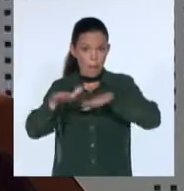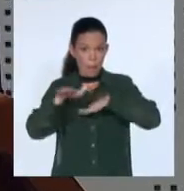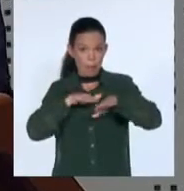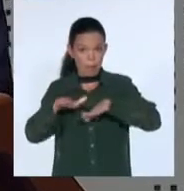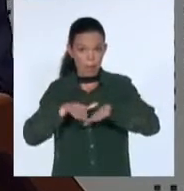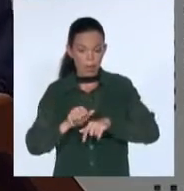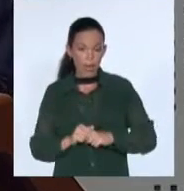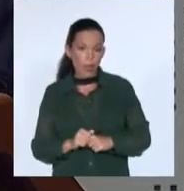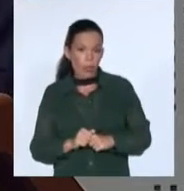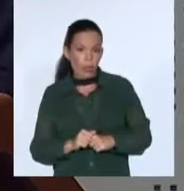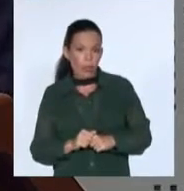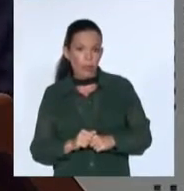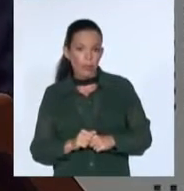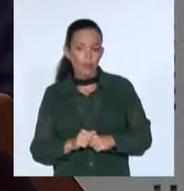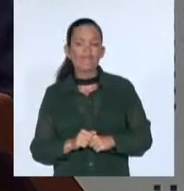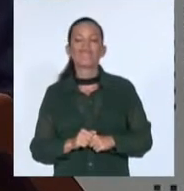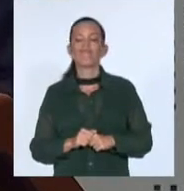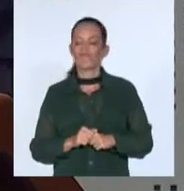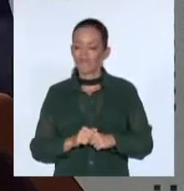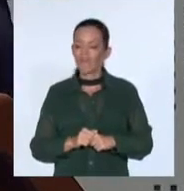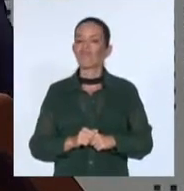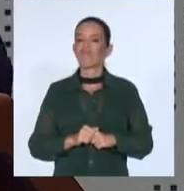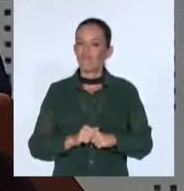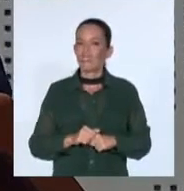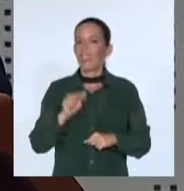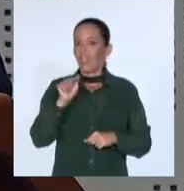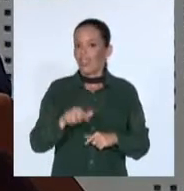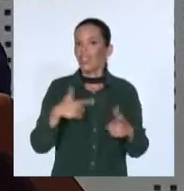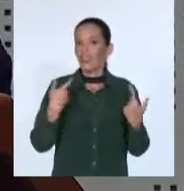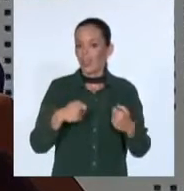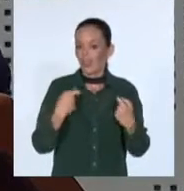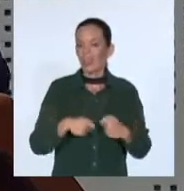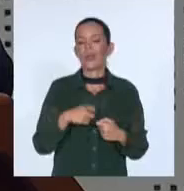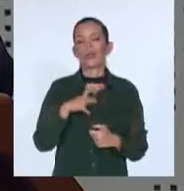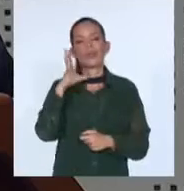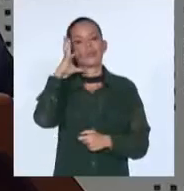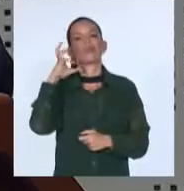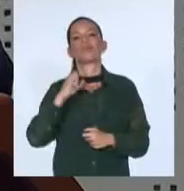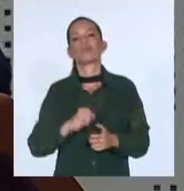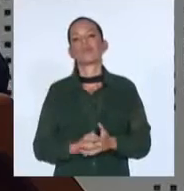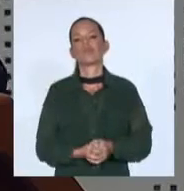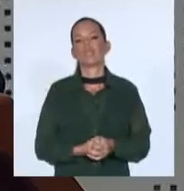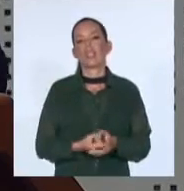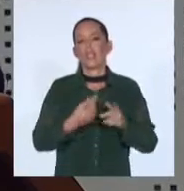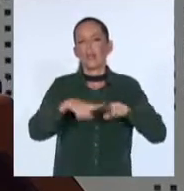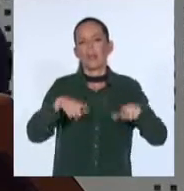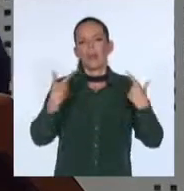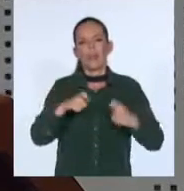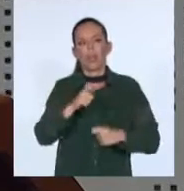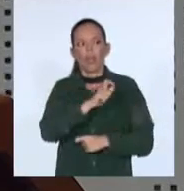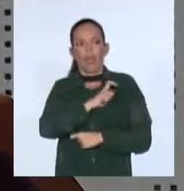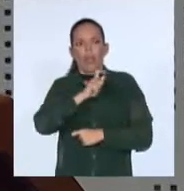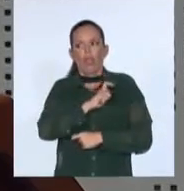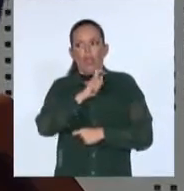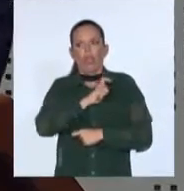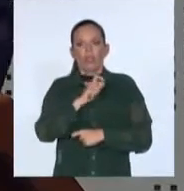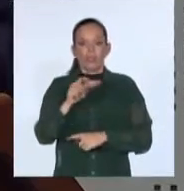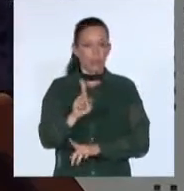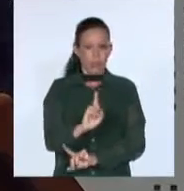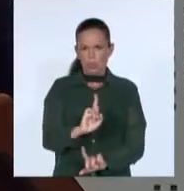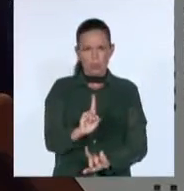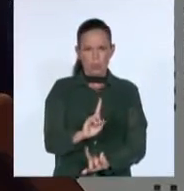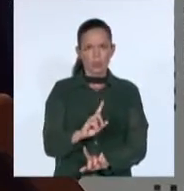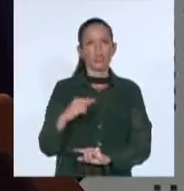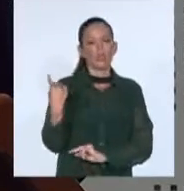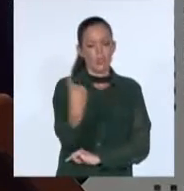Este es el debate que debemos darnos. Y no nos debe asustar. ¿Saben por qué? Porque tenemos la capacidad para